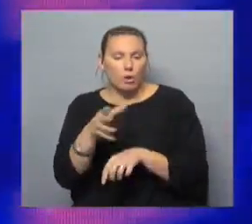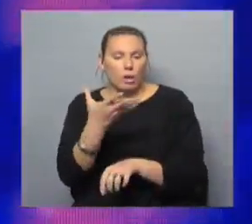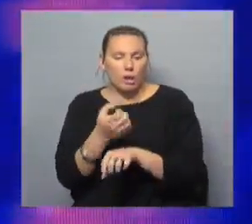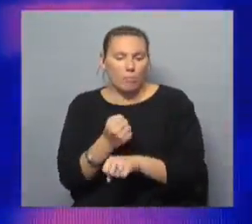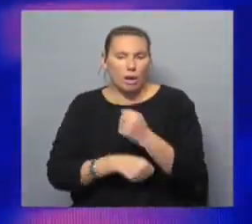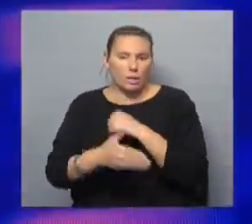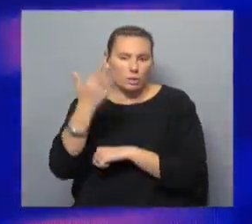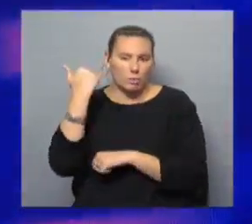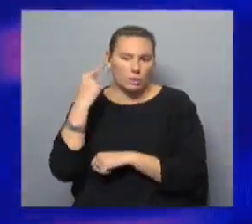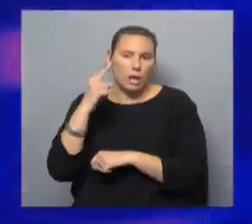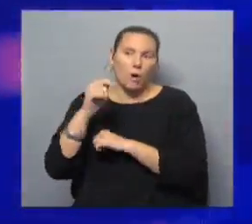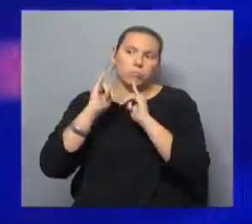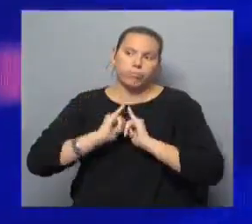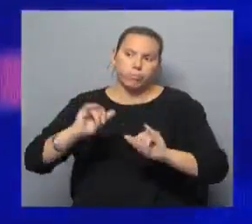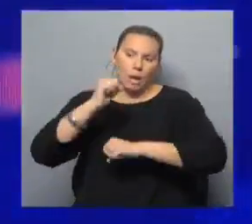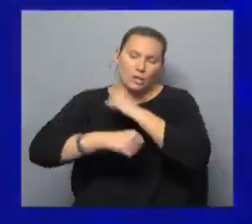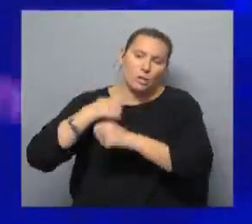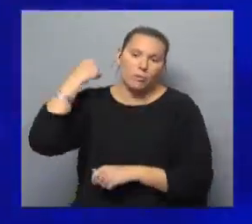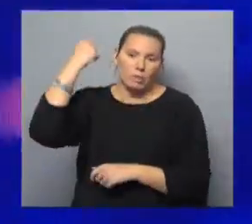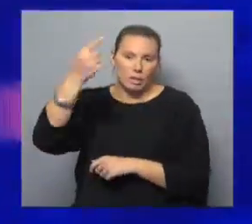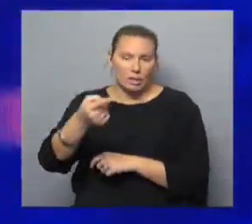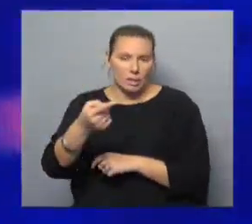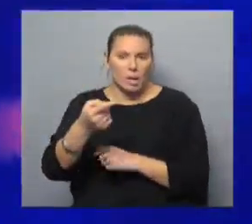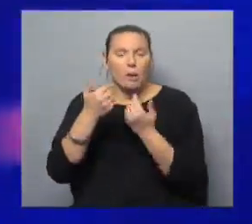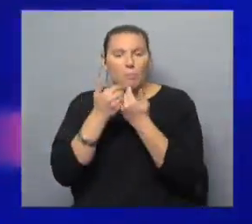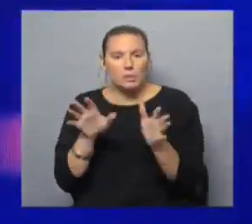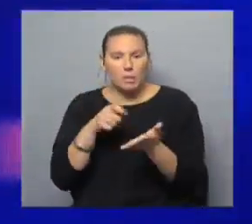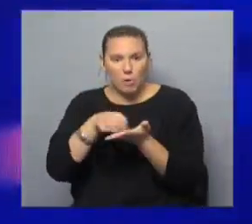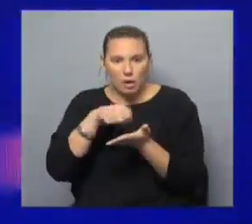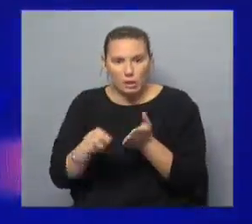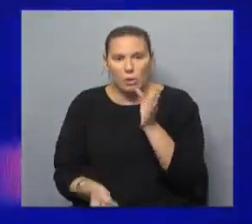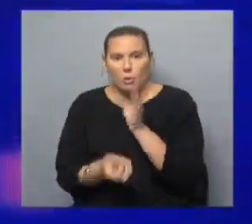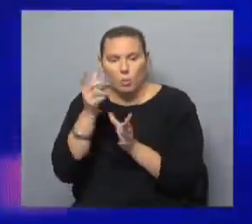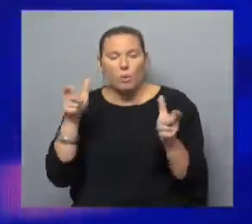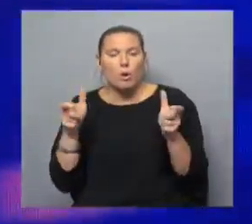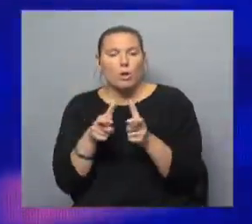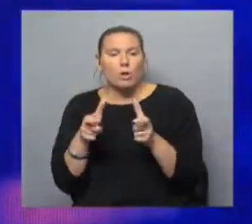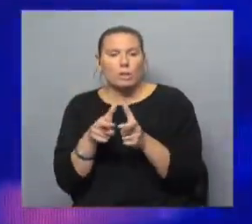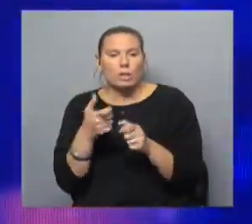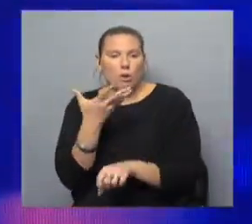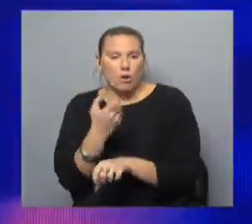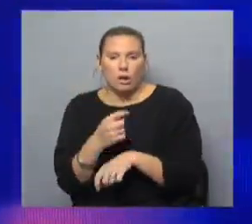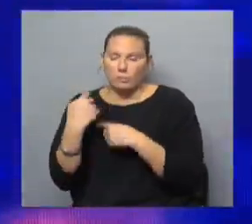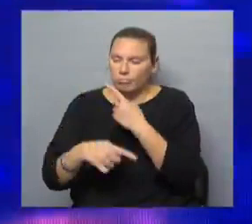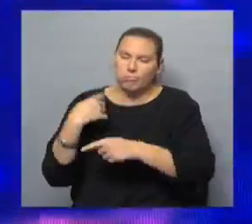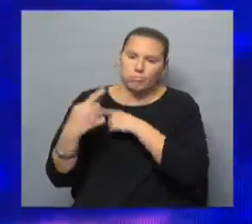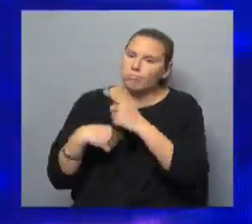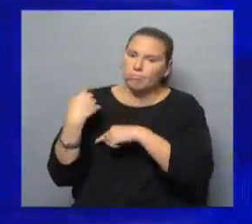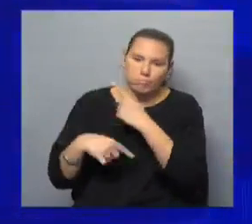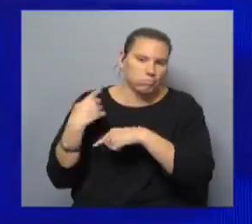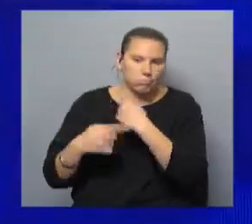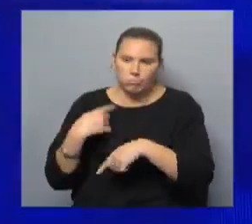que va a salir el año que viene. El año que viene empezamos a componer un nuevo disco de estudio. O sea, esto es imparable, nuevos